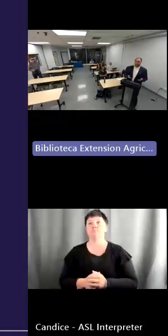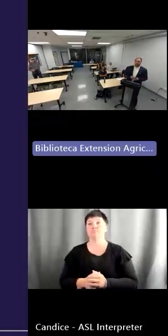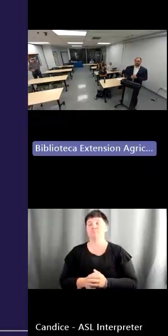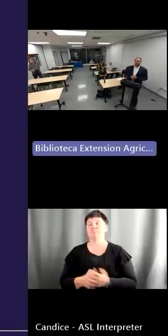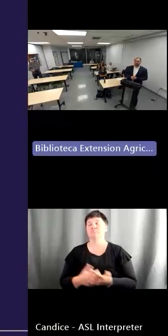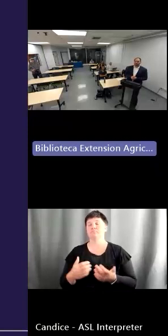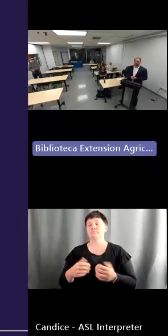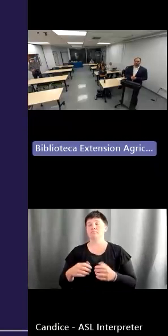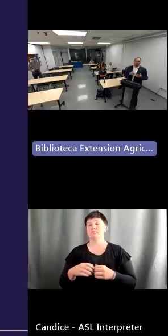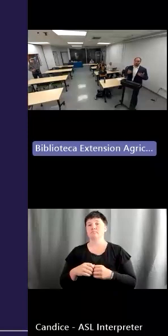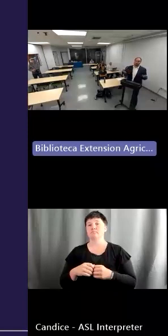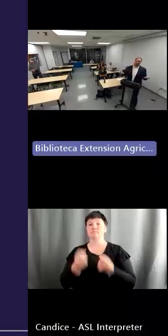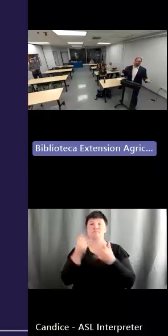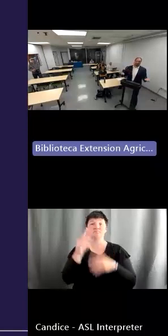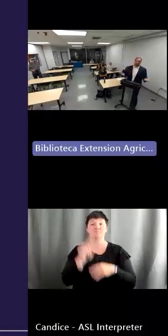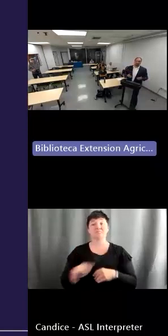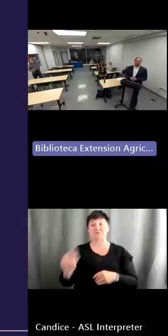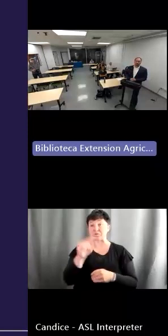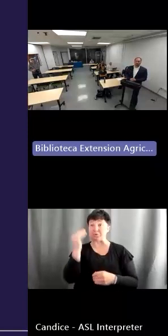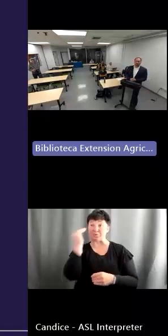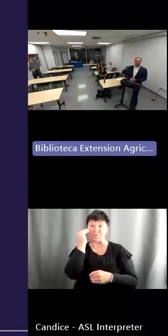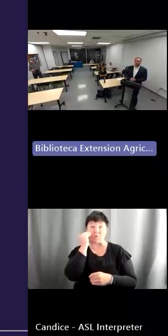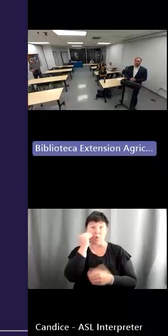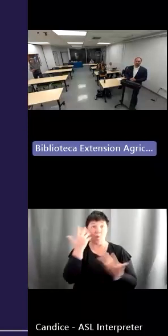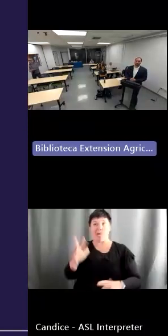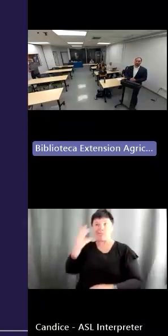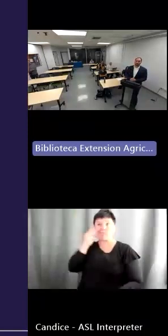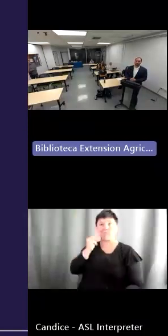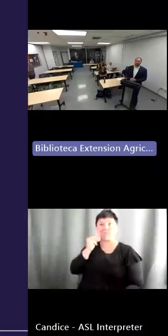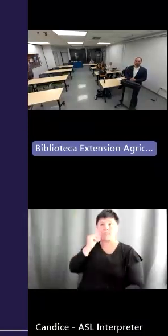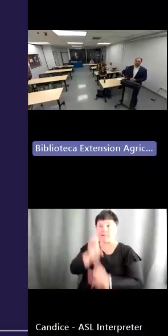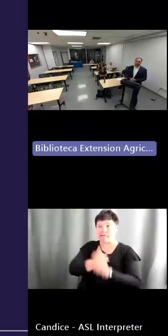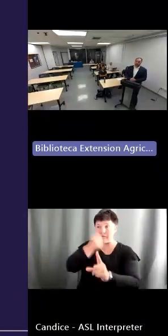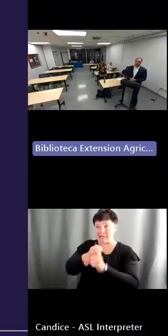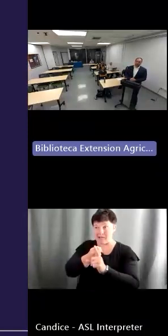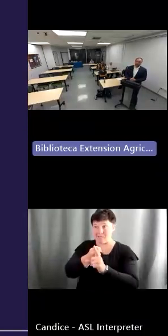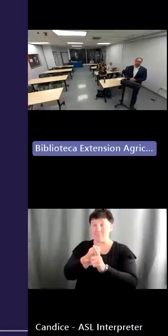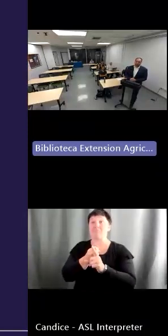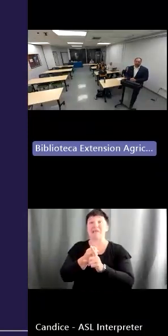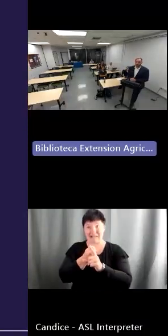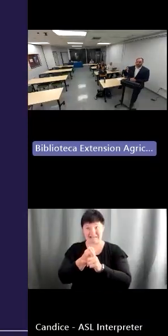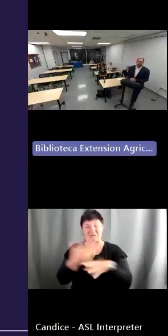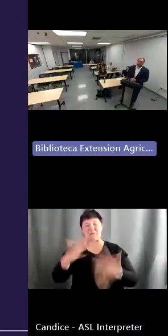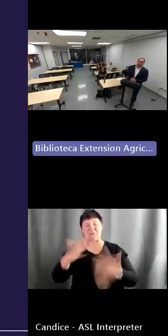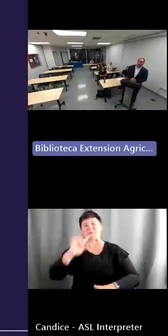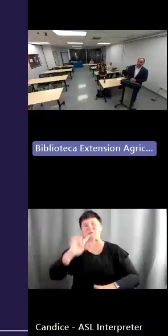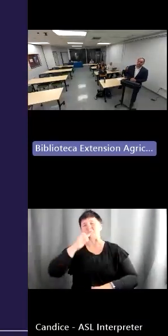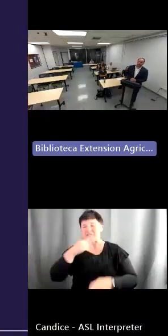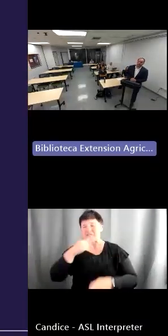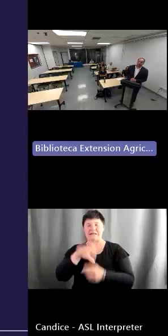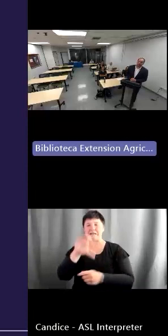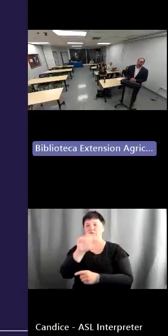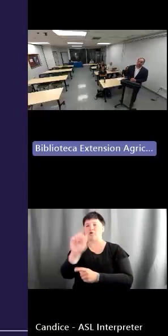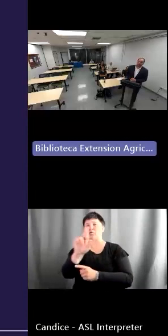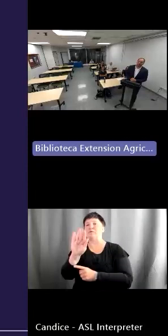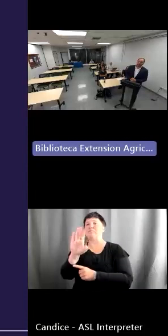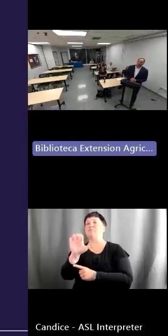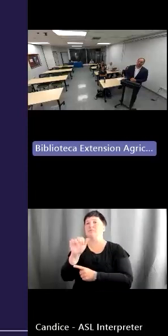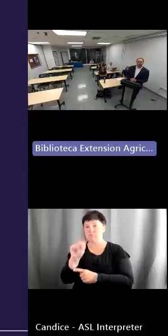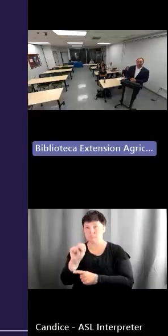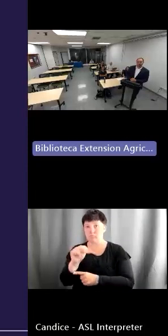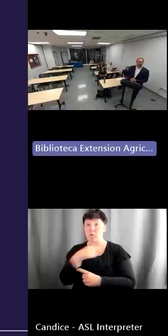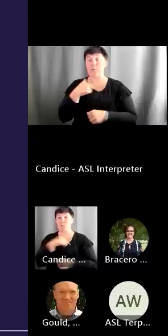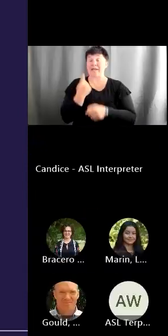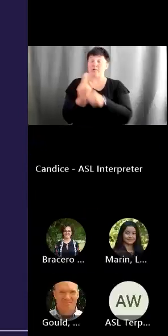Y como muchos de ustedes saben y han experimentado, estos impactos son cada vez más graves en el Caribe. De esta manera, podemos